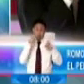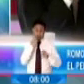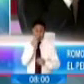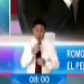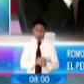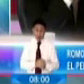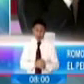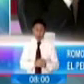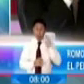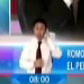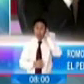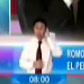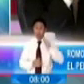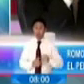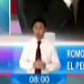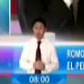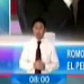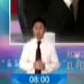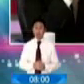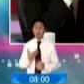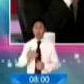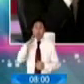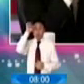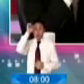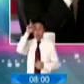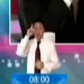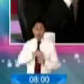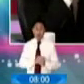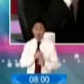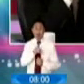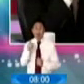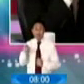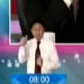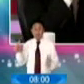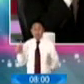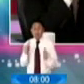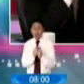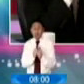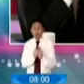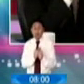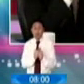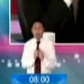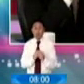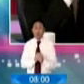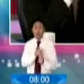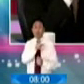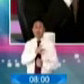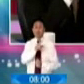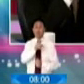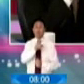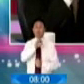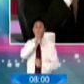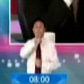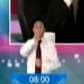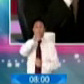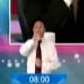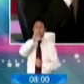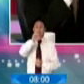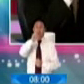visto, pues la opinión es de la cercanía con los señores Bucaram. Ellos